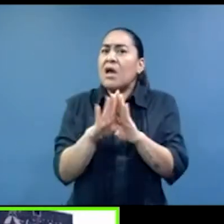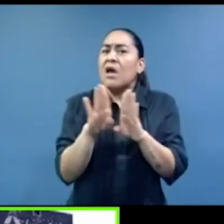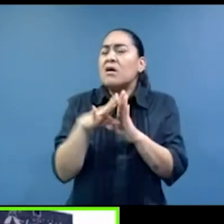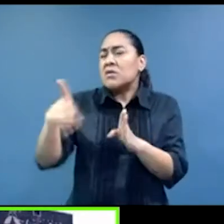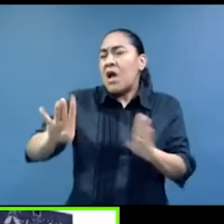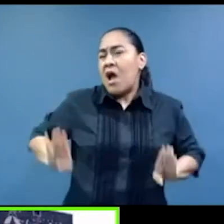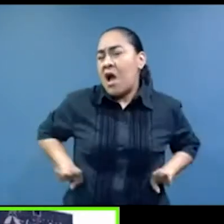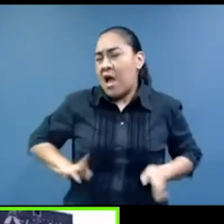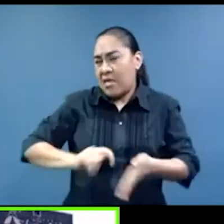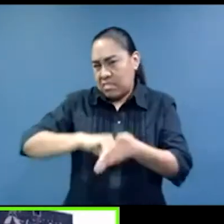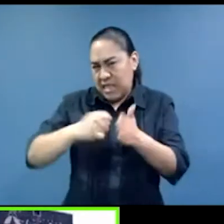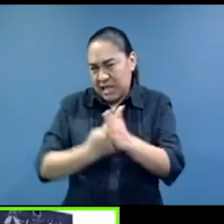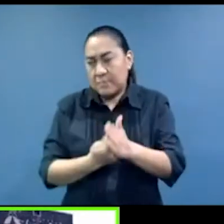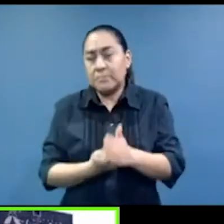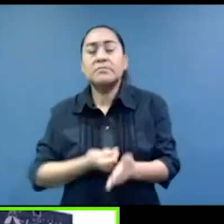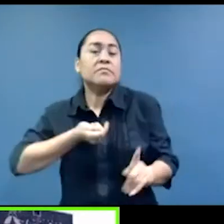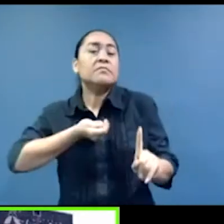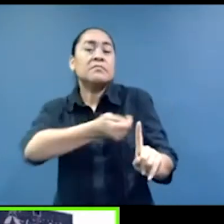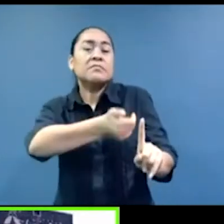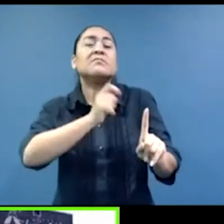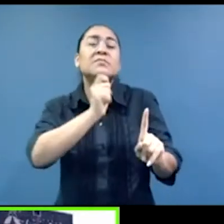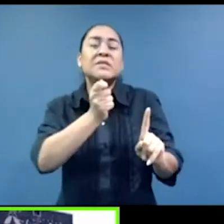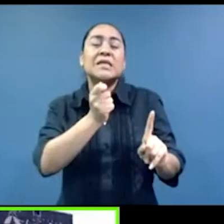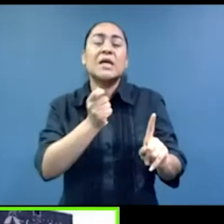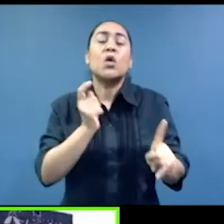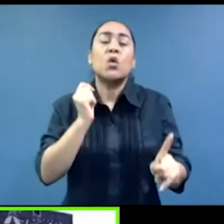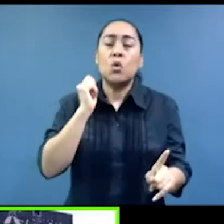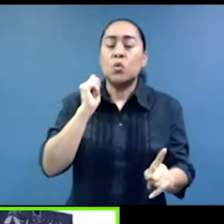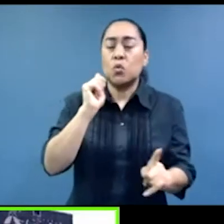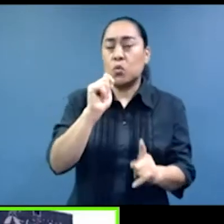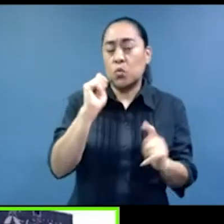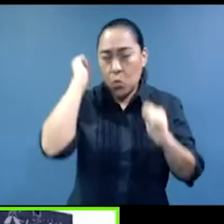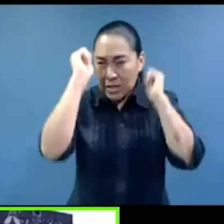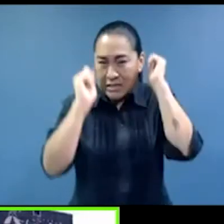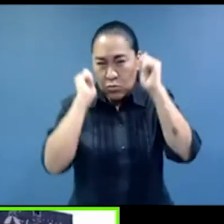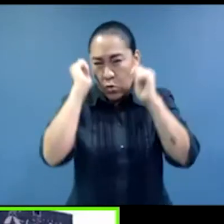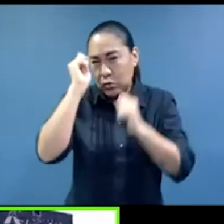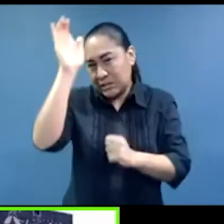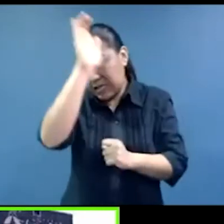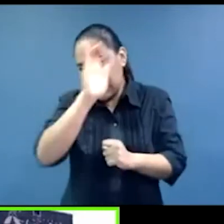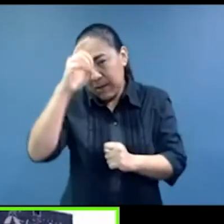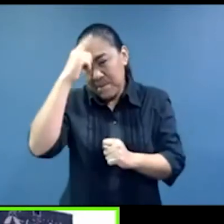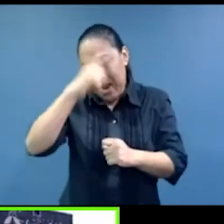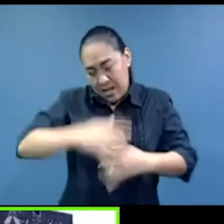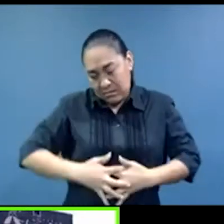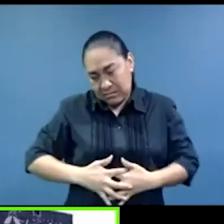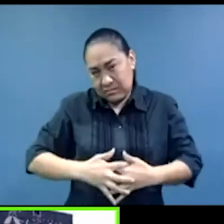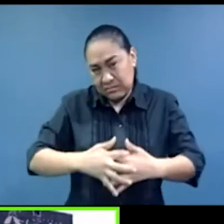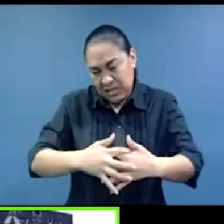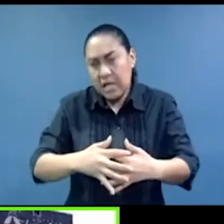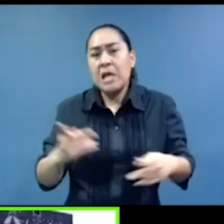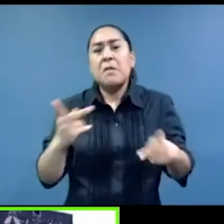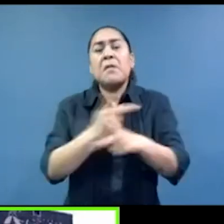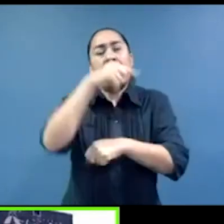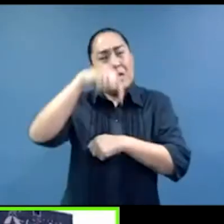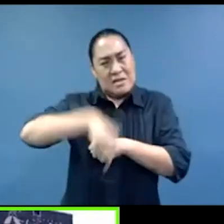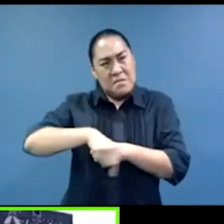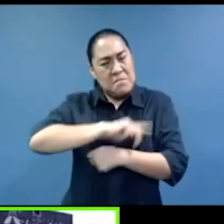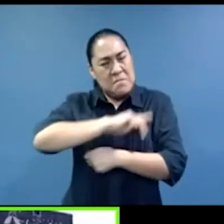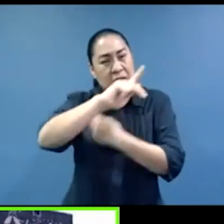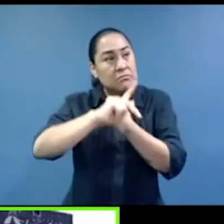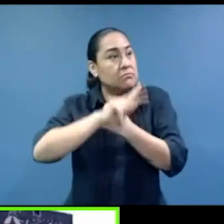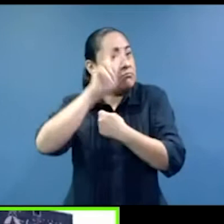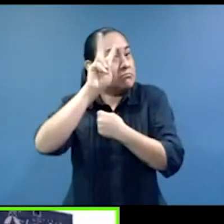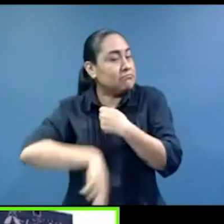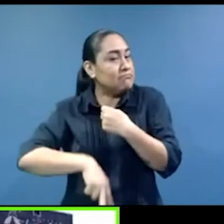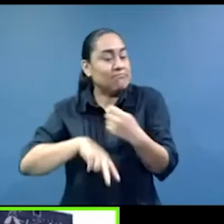que se llama turismo científico de la reproducción. Y lo que sucede en nuestro país al tener una laguna legal en